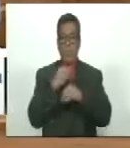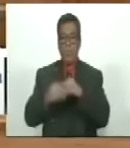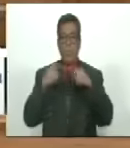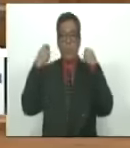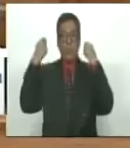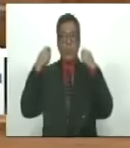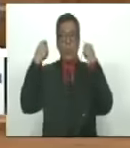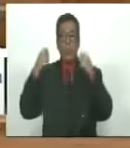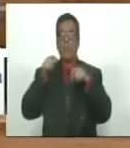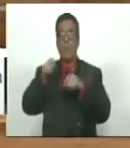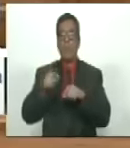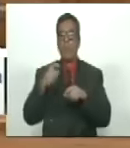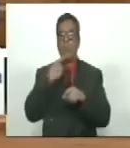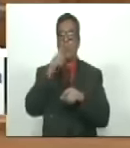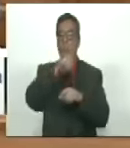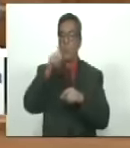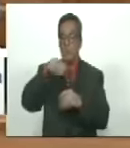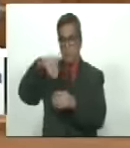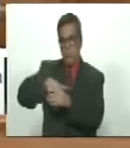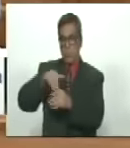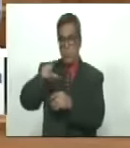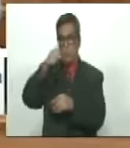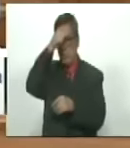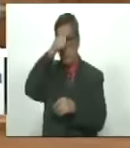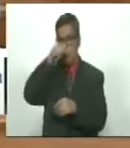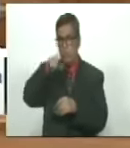campaña en este referendo consultivo,